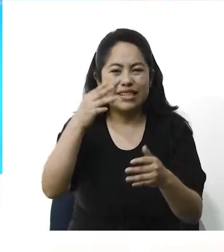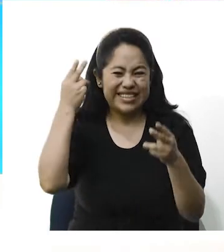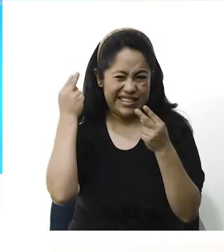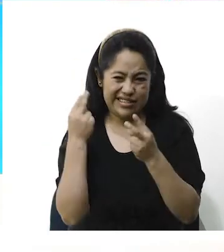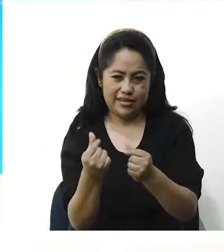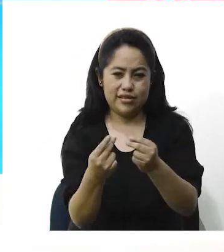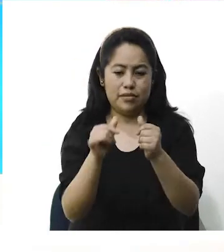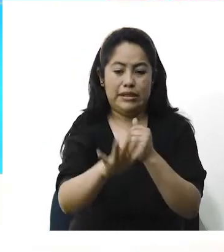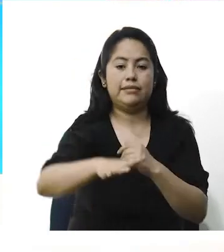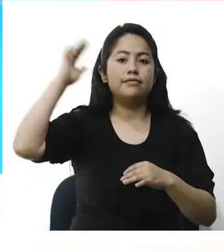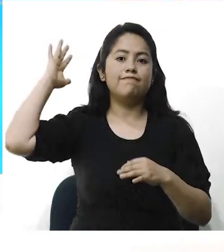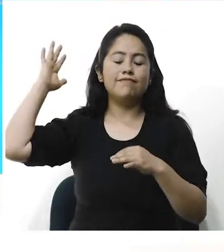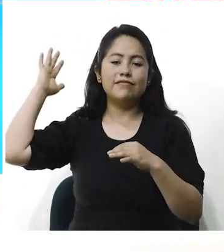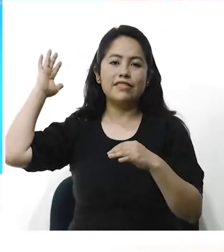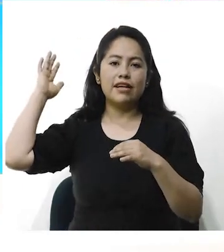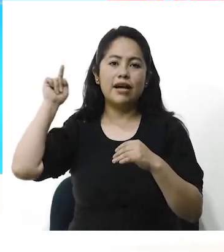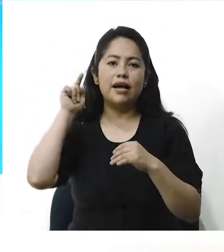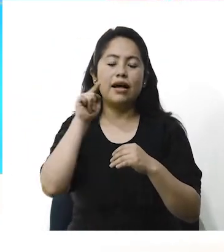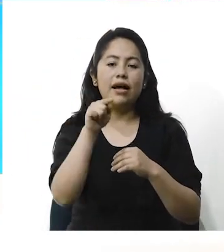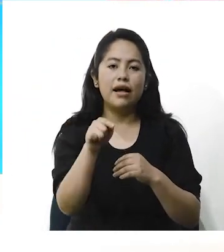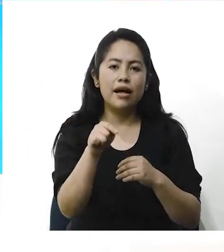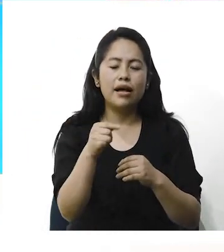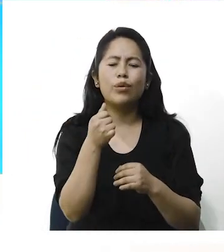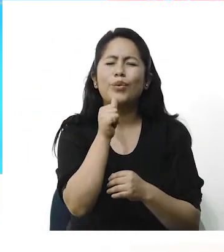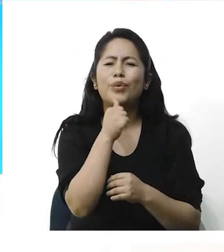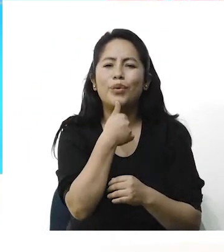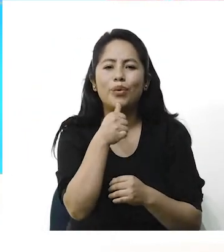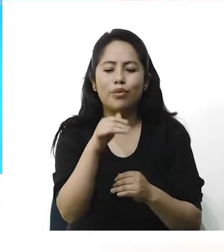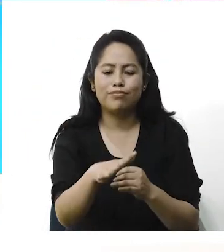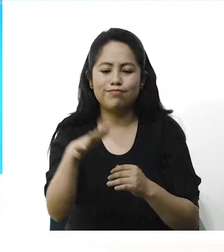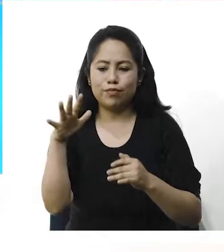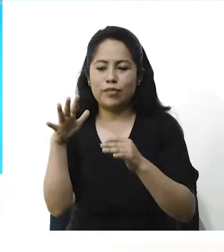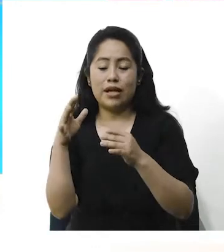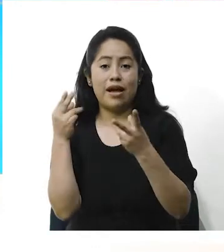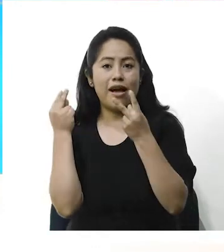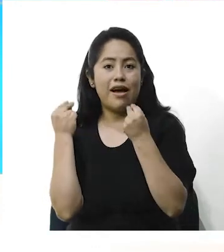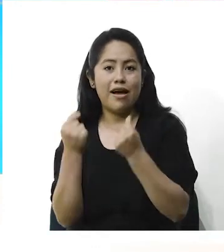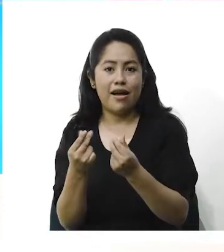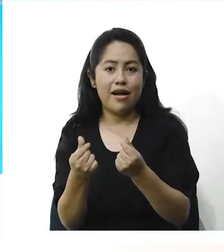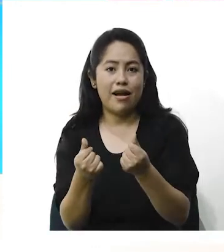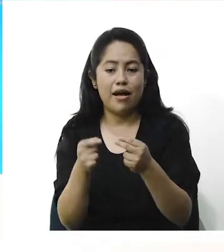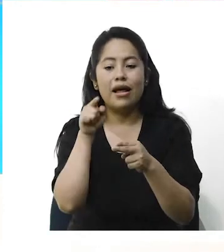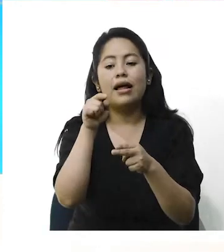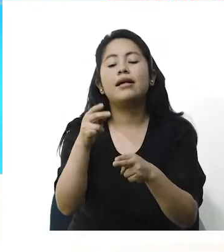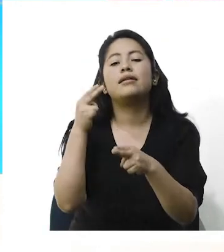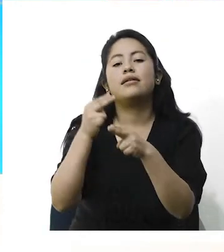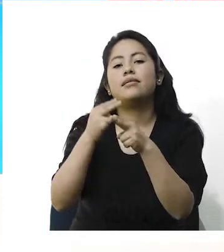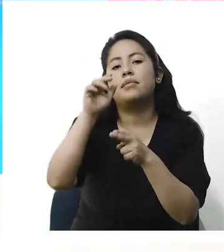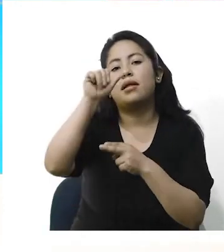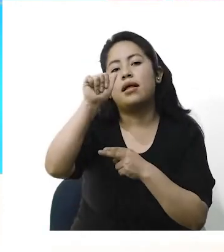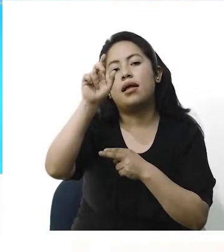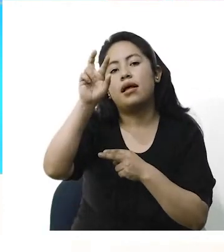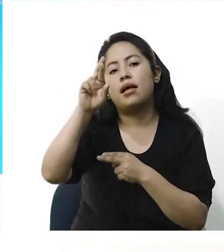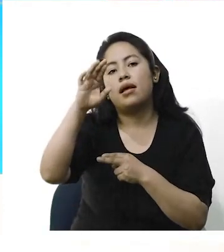mano, el dolor me hace levantar mi mano. Ese es el arco reflejo. ¿Qué pasó ahí?